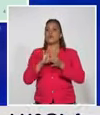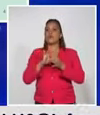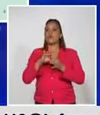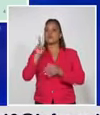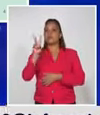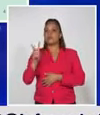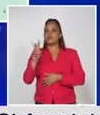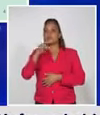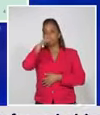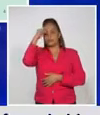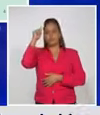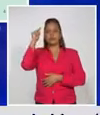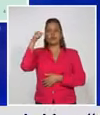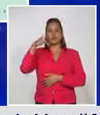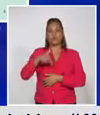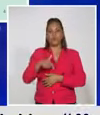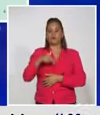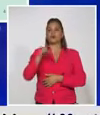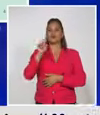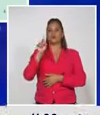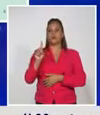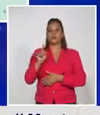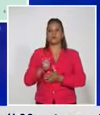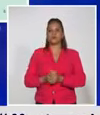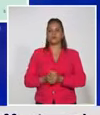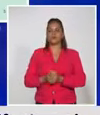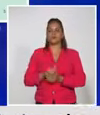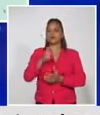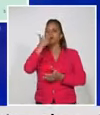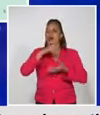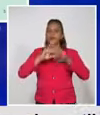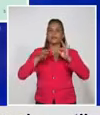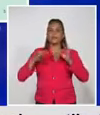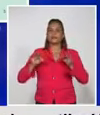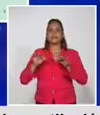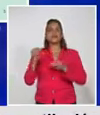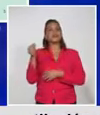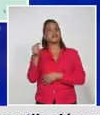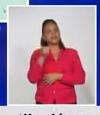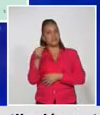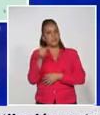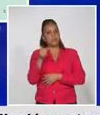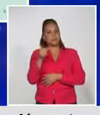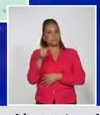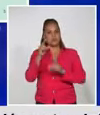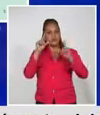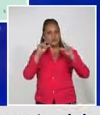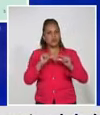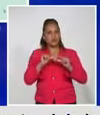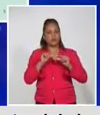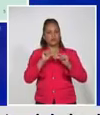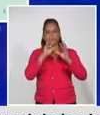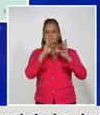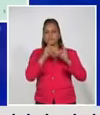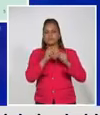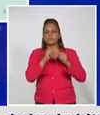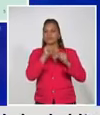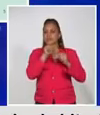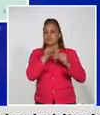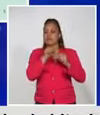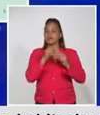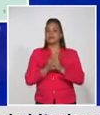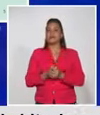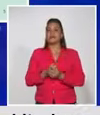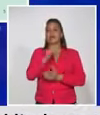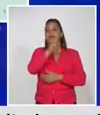San Juan y Martínez con 1. Artemisa disminuye también el número de casos autóctonos confirmados, 14